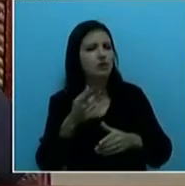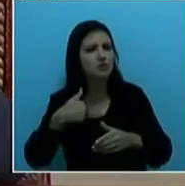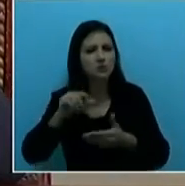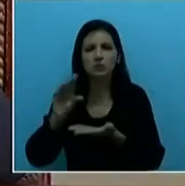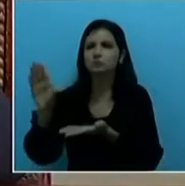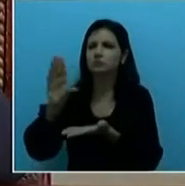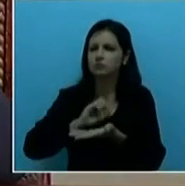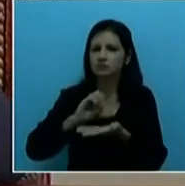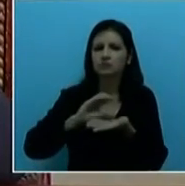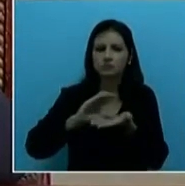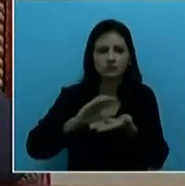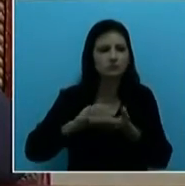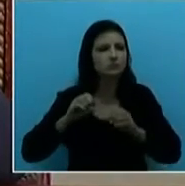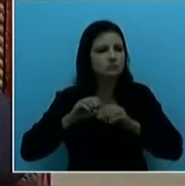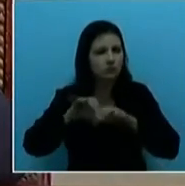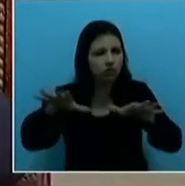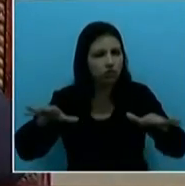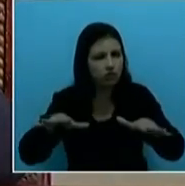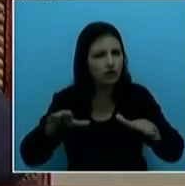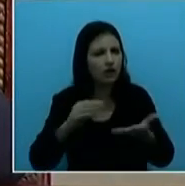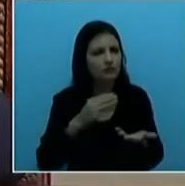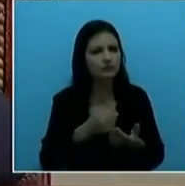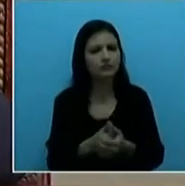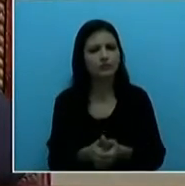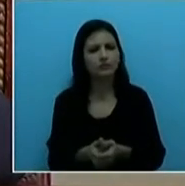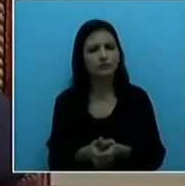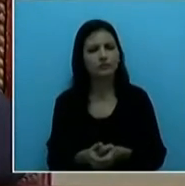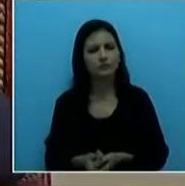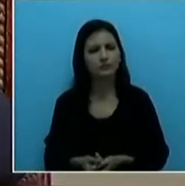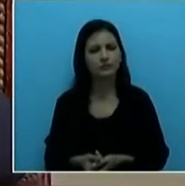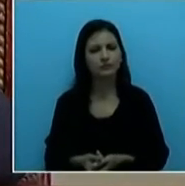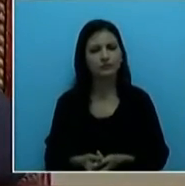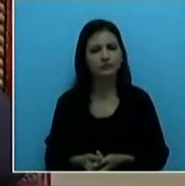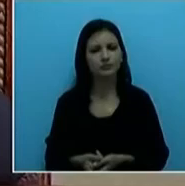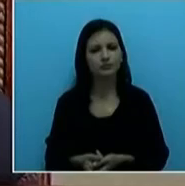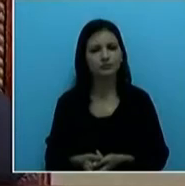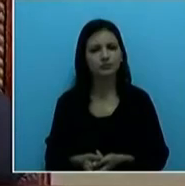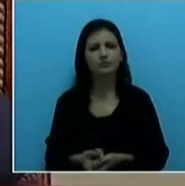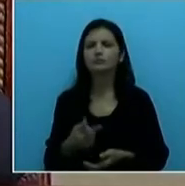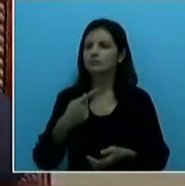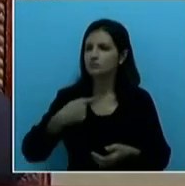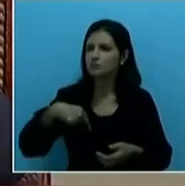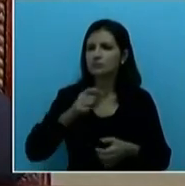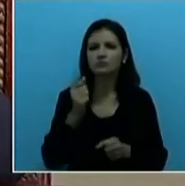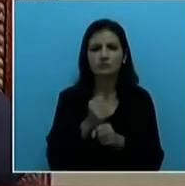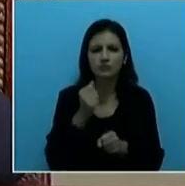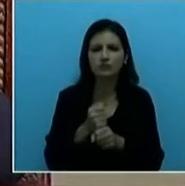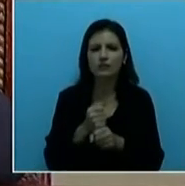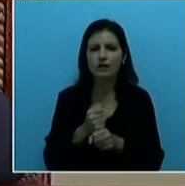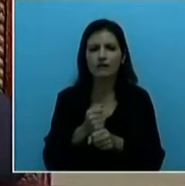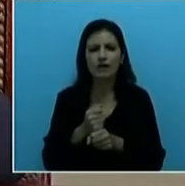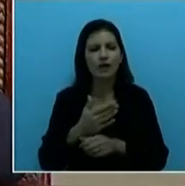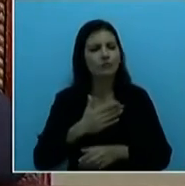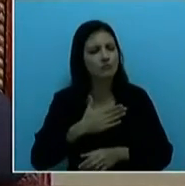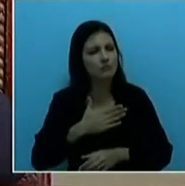lo y lo devuelve multiplicado es nuestra idiosincrasia así es nuestra gente con ese optimismo